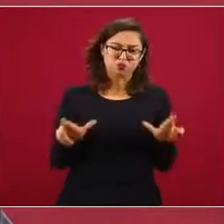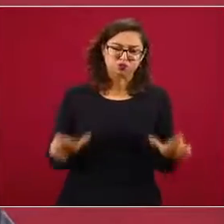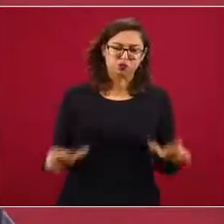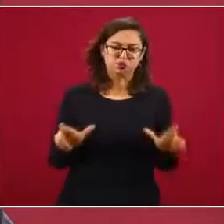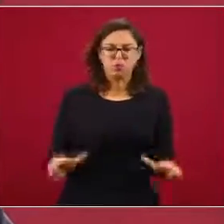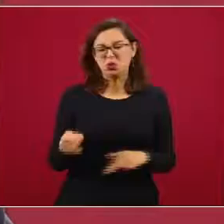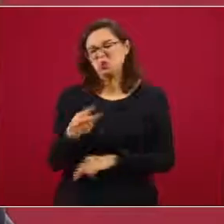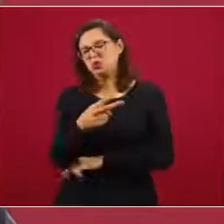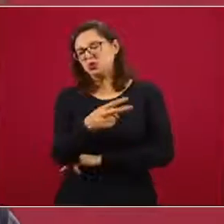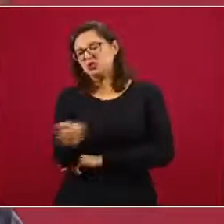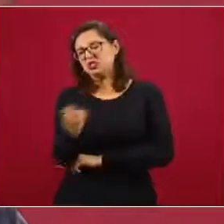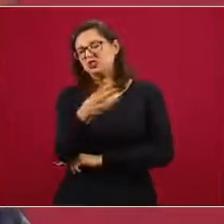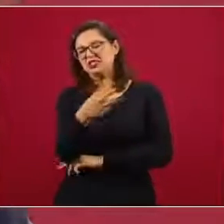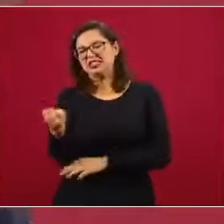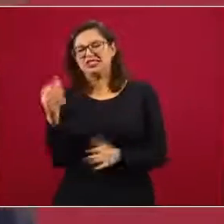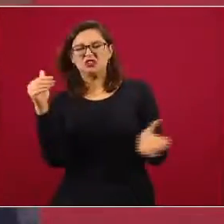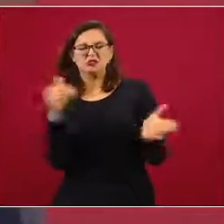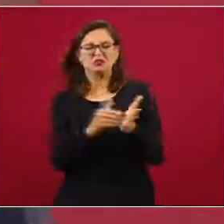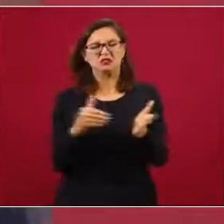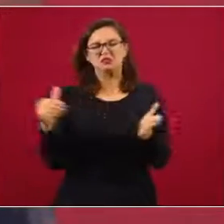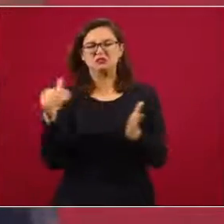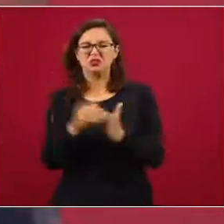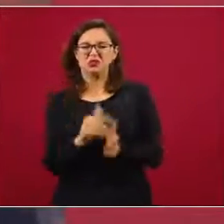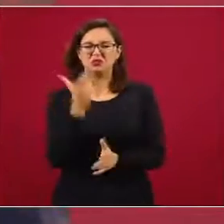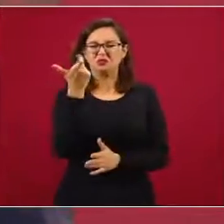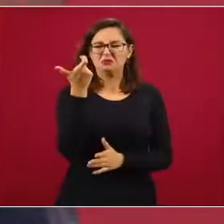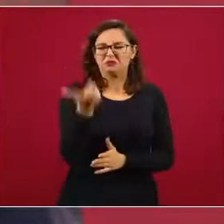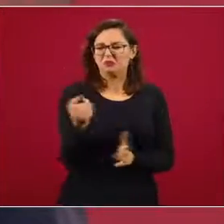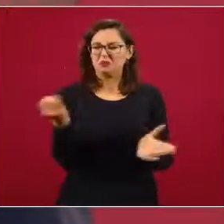200, 300 mil millones de pesos